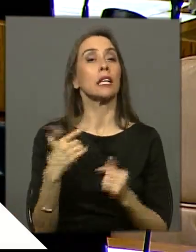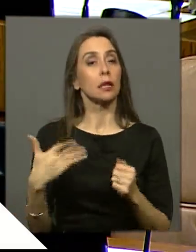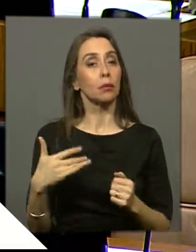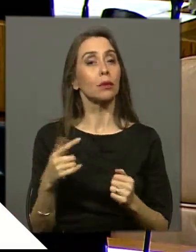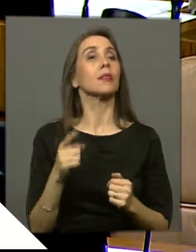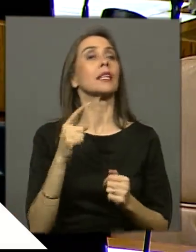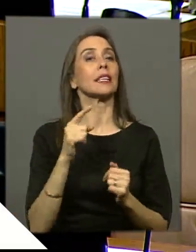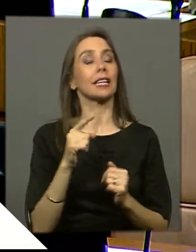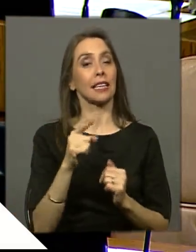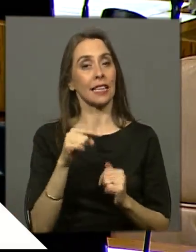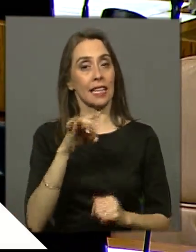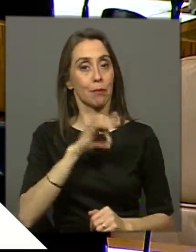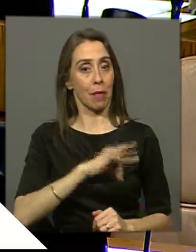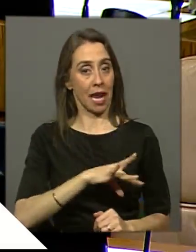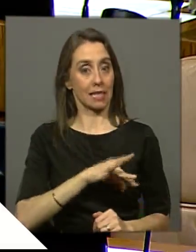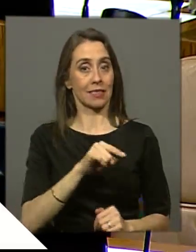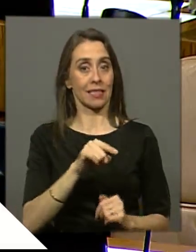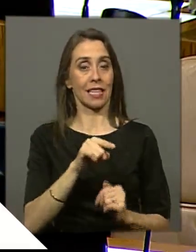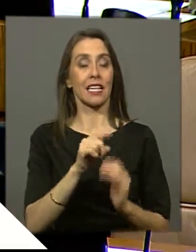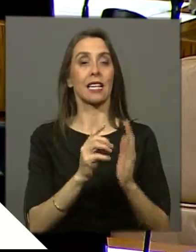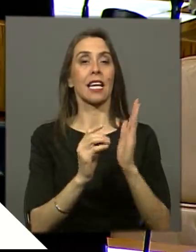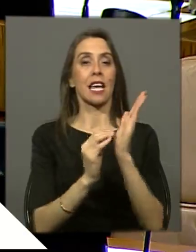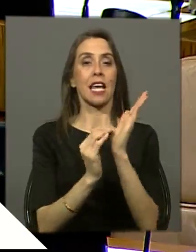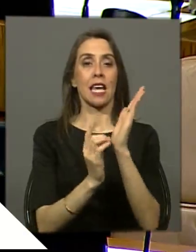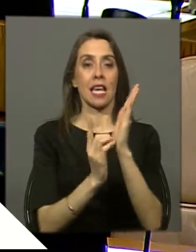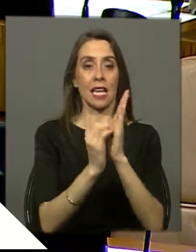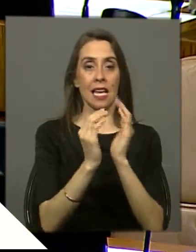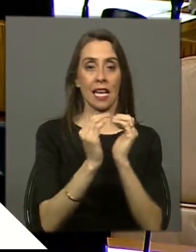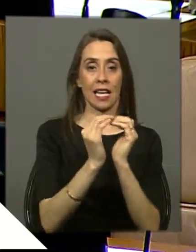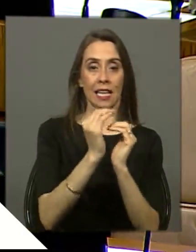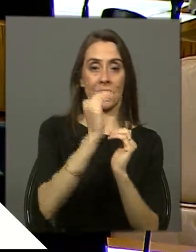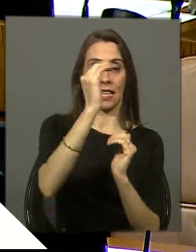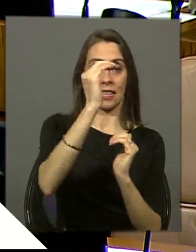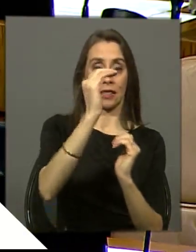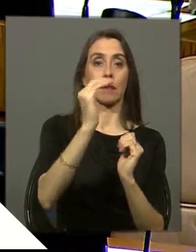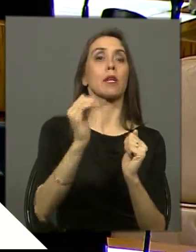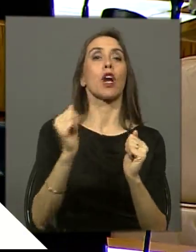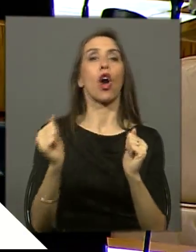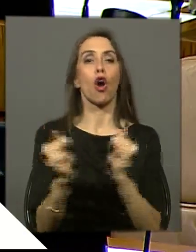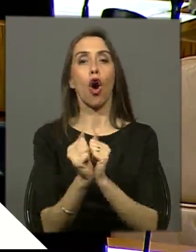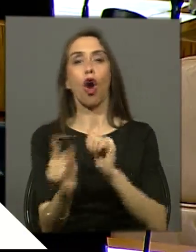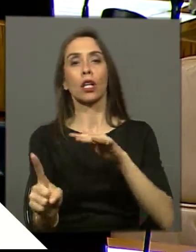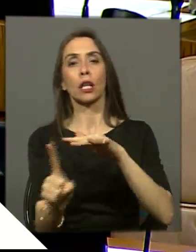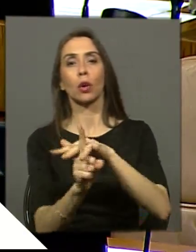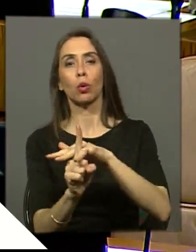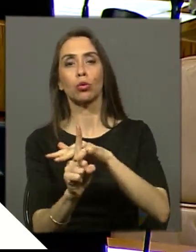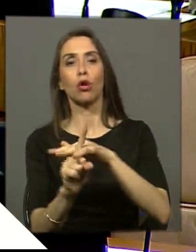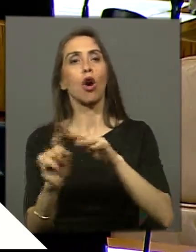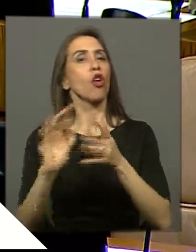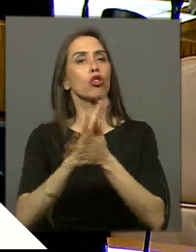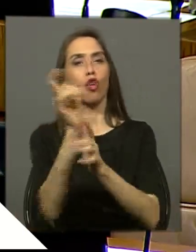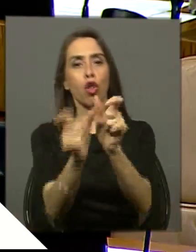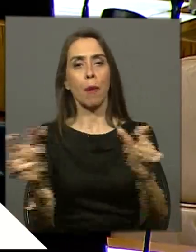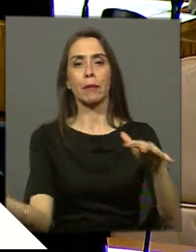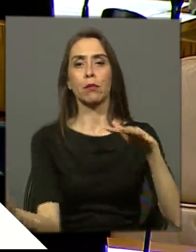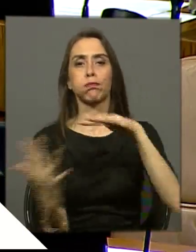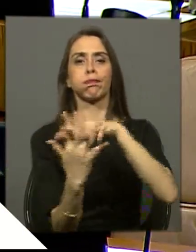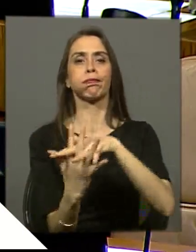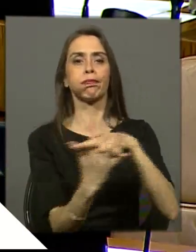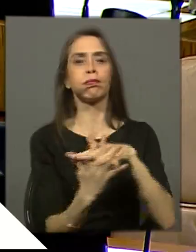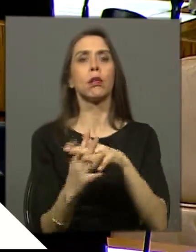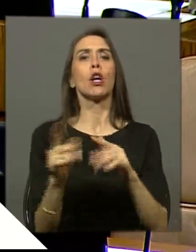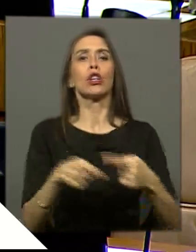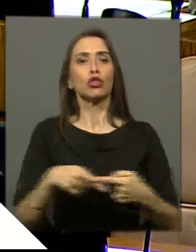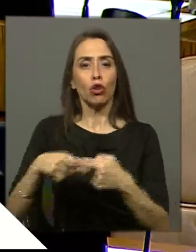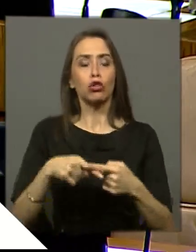crecimiento creemos que es muy importante que sea un crecimiento inclusivo que sea un crecimiento para todos que sea un crecimiento con justicia social que sea un